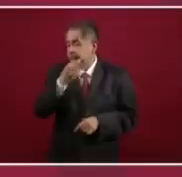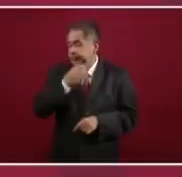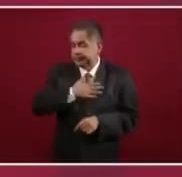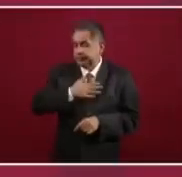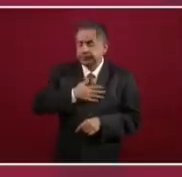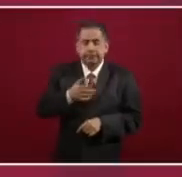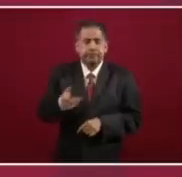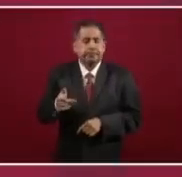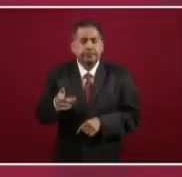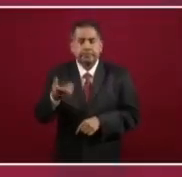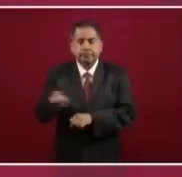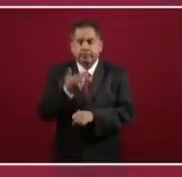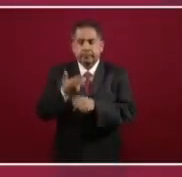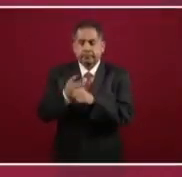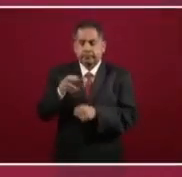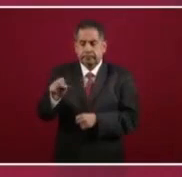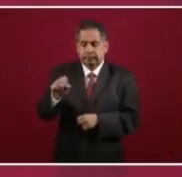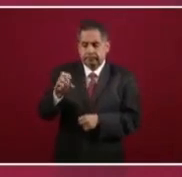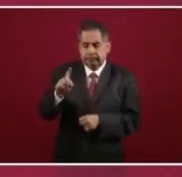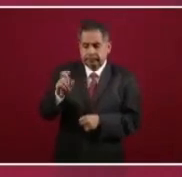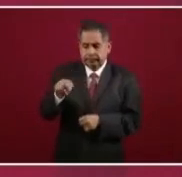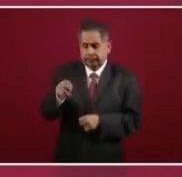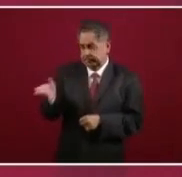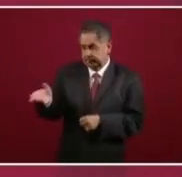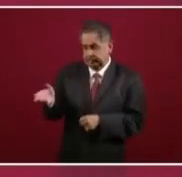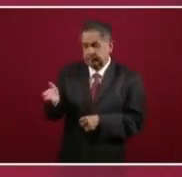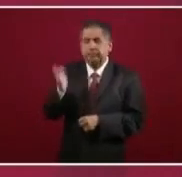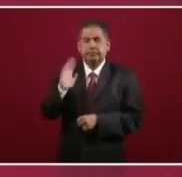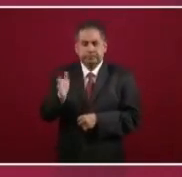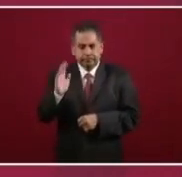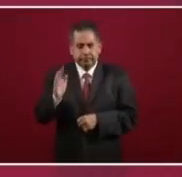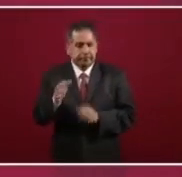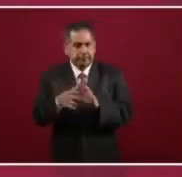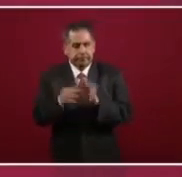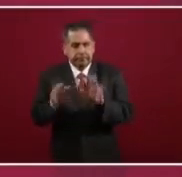el secreto de la defensa que se envió